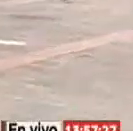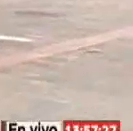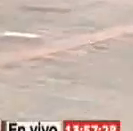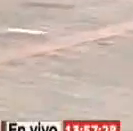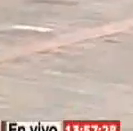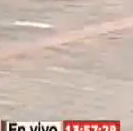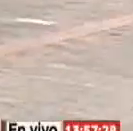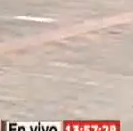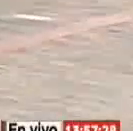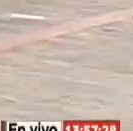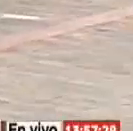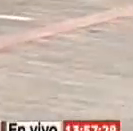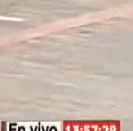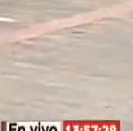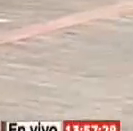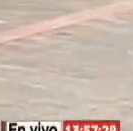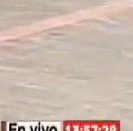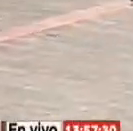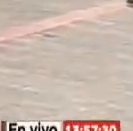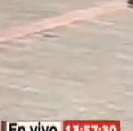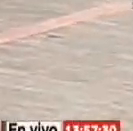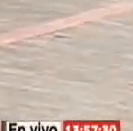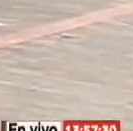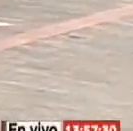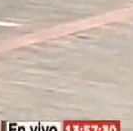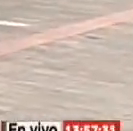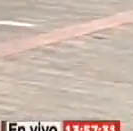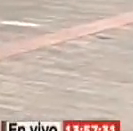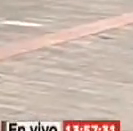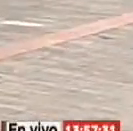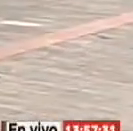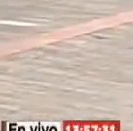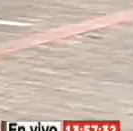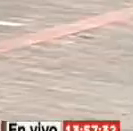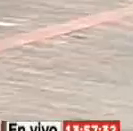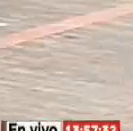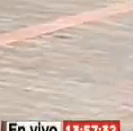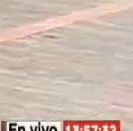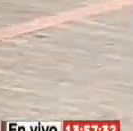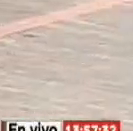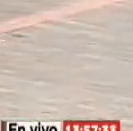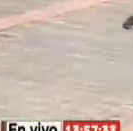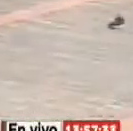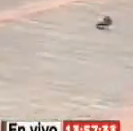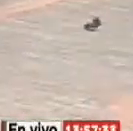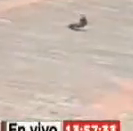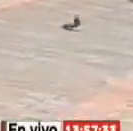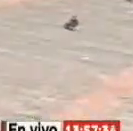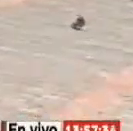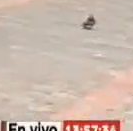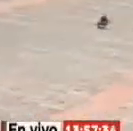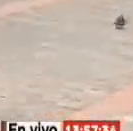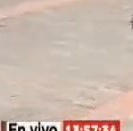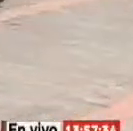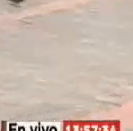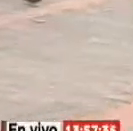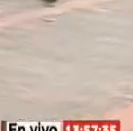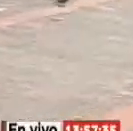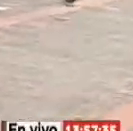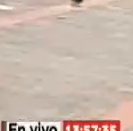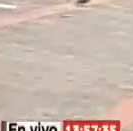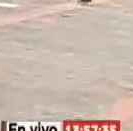playa. Zenaida, baila mi cumbia. Zenaida, baila mi cumbia. Baila mi cumbia.